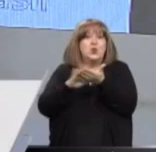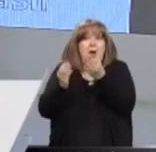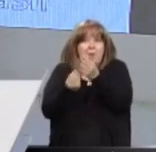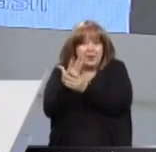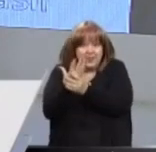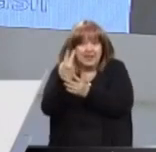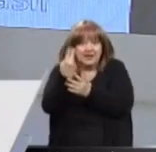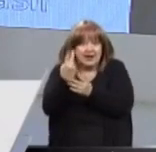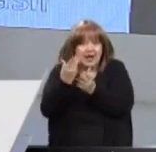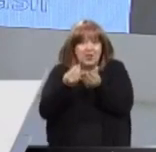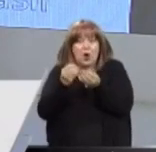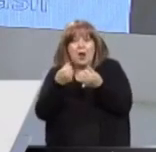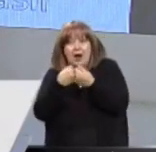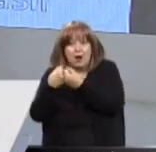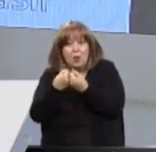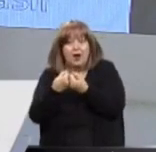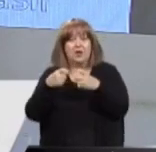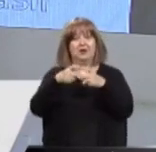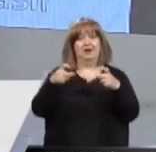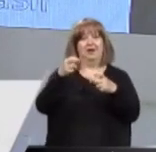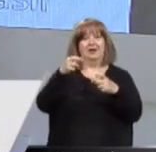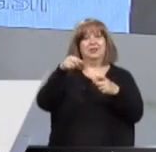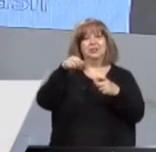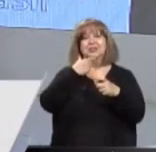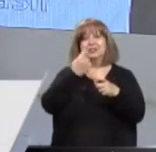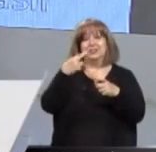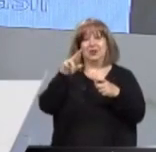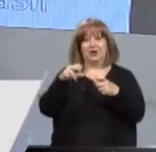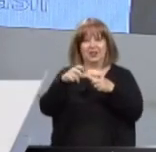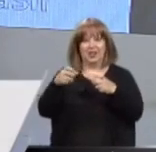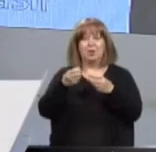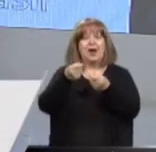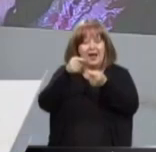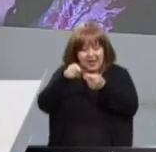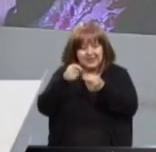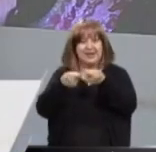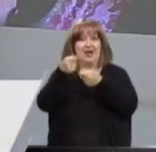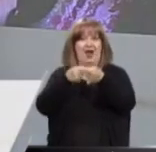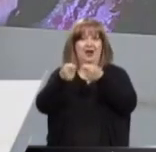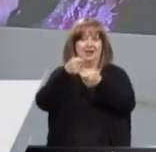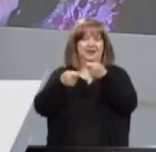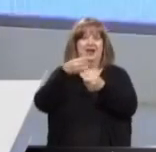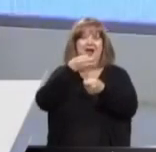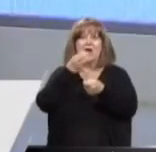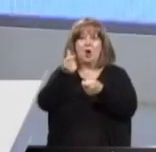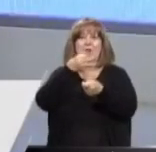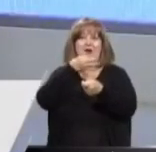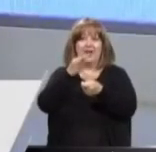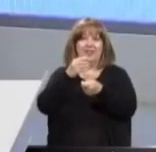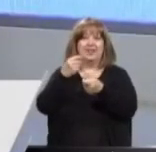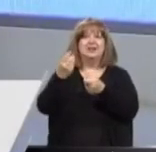huelga decir, o sobran los ejemplos, para mostrar que los países viven situaciones monetarias muy diferentes. Sí. Totalmente diferentes. Ni hablar de otros países de la